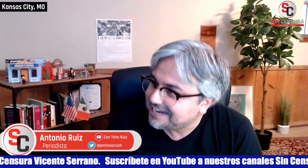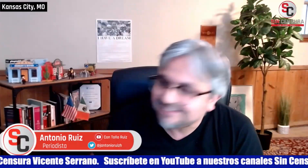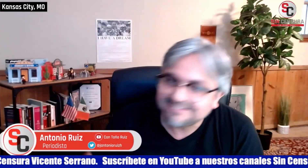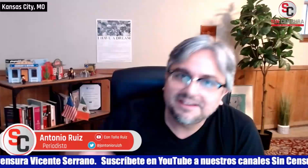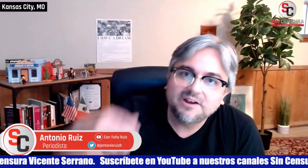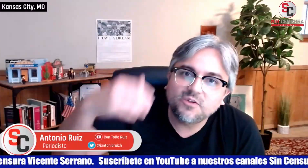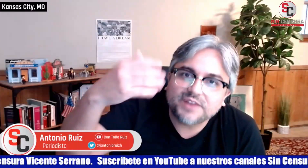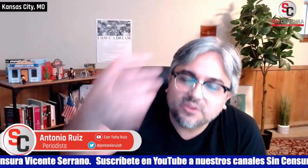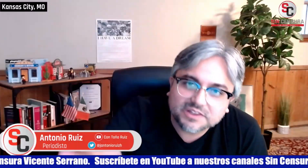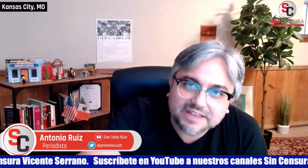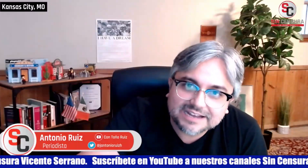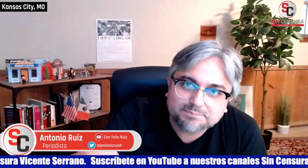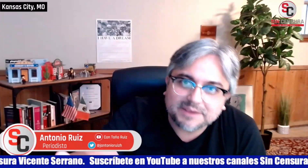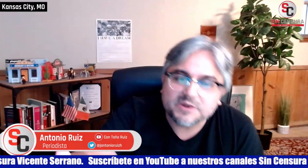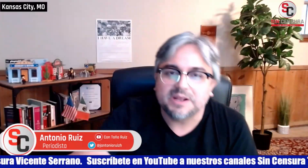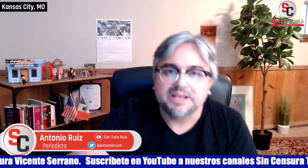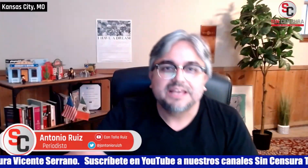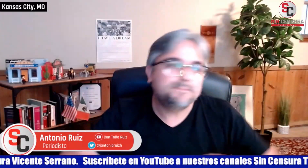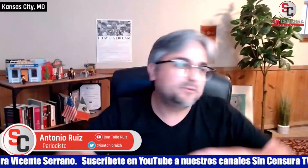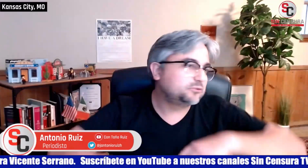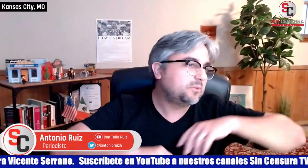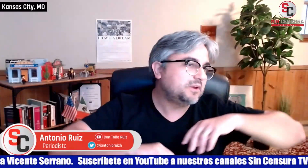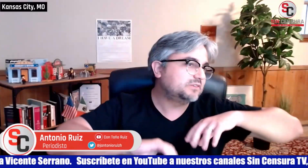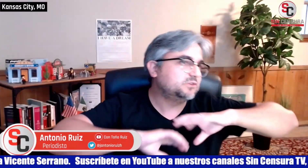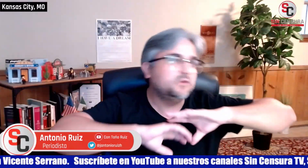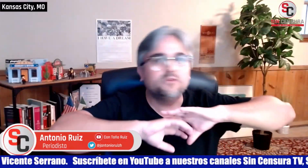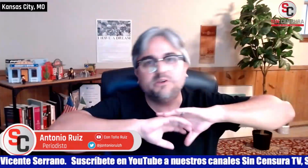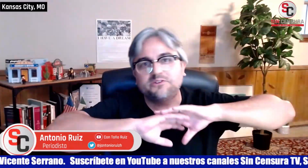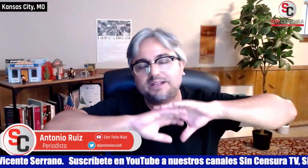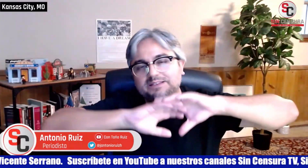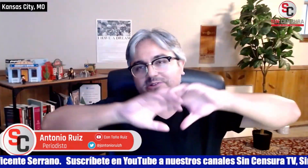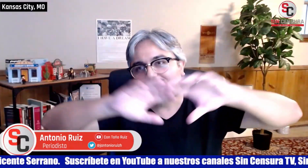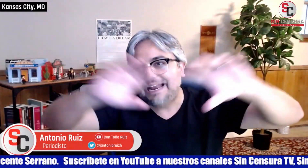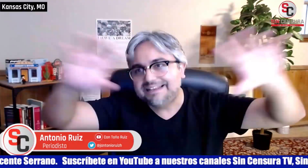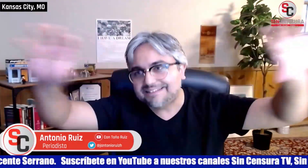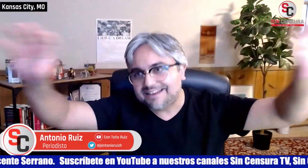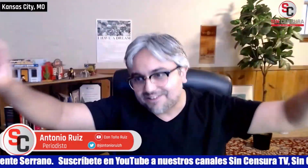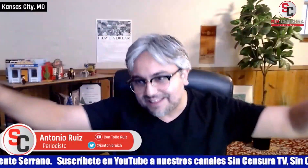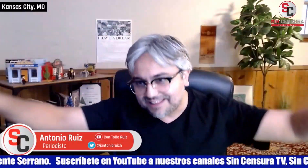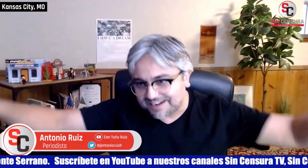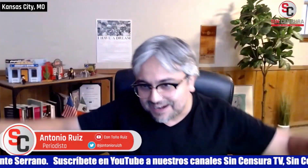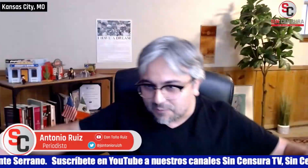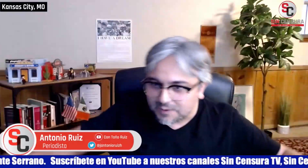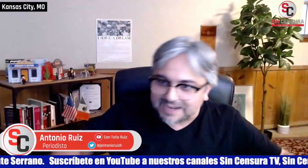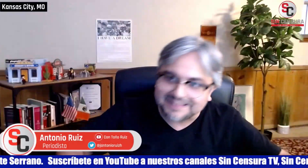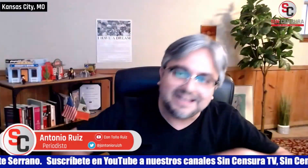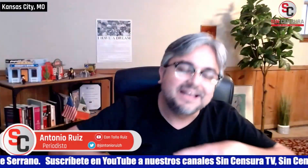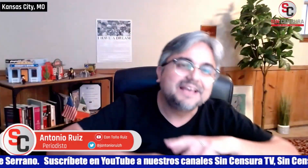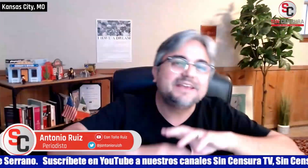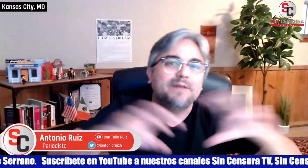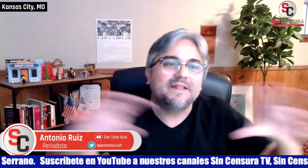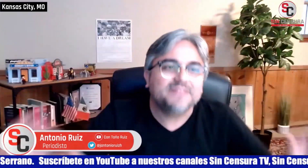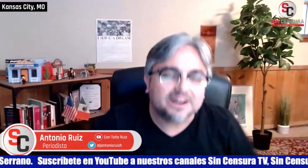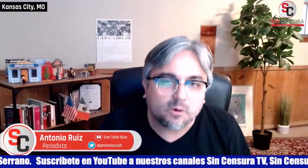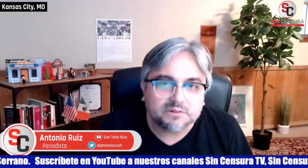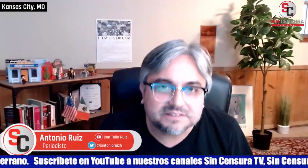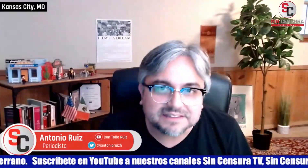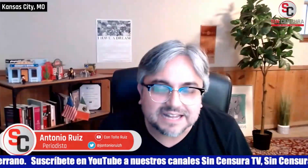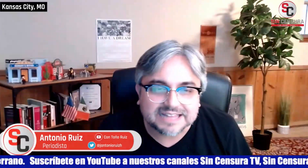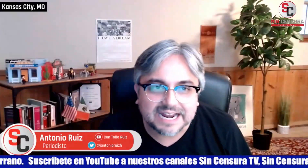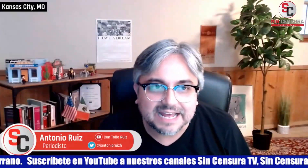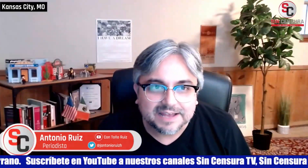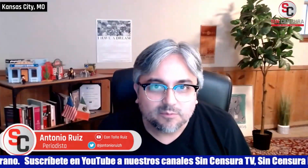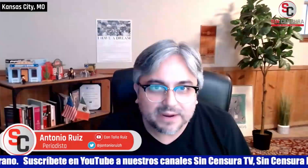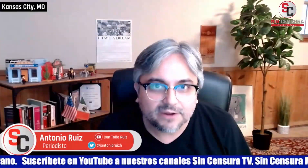en inglés, lo traducen al español y por supuesto todos los medios tradicionales salieron a darle la vuelta y a plantearlo como si